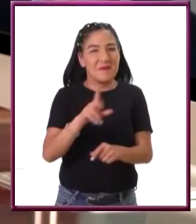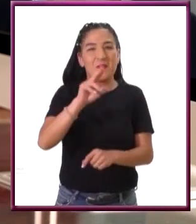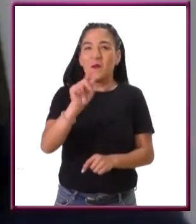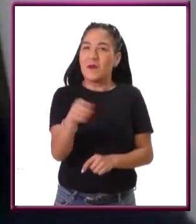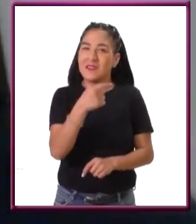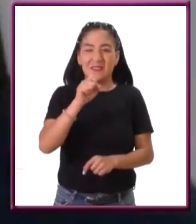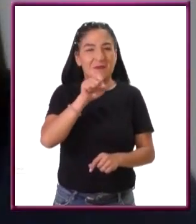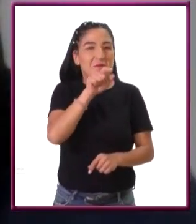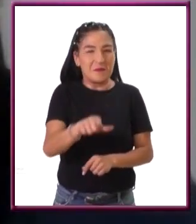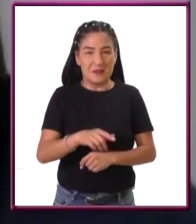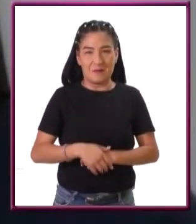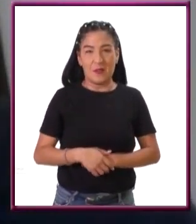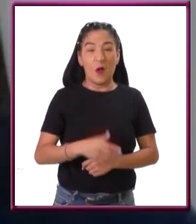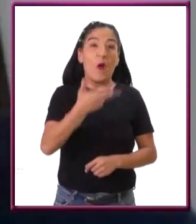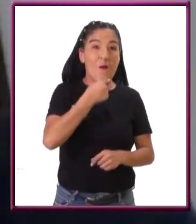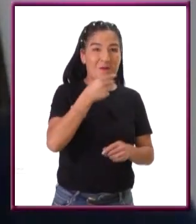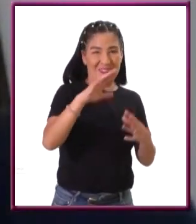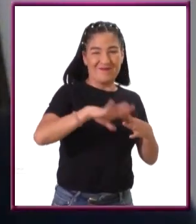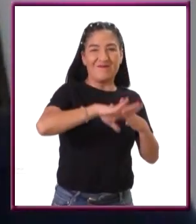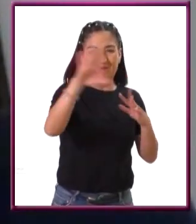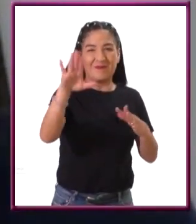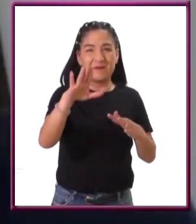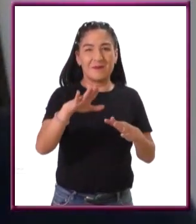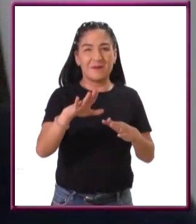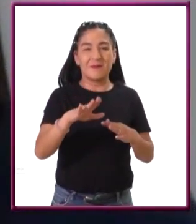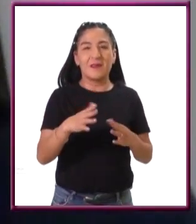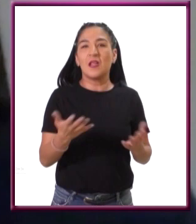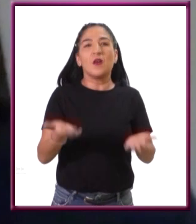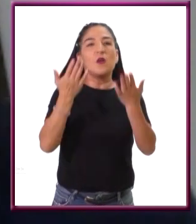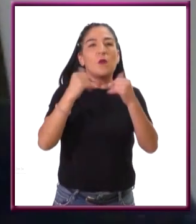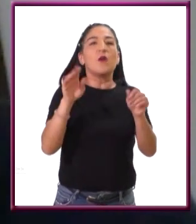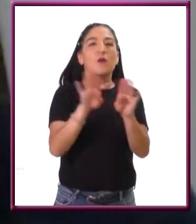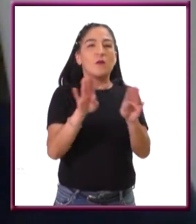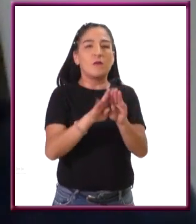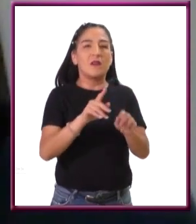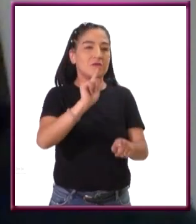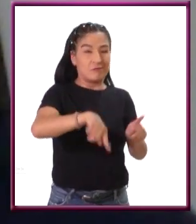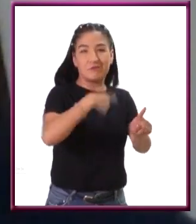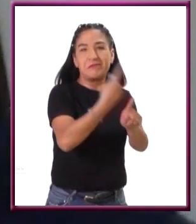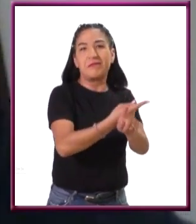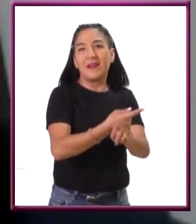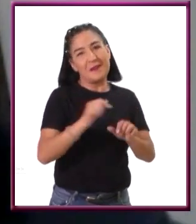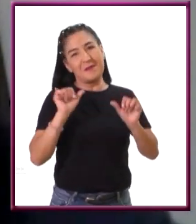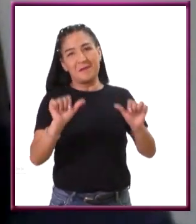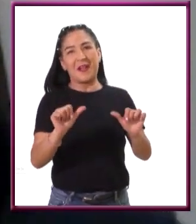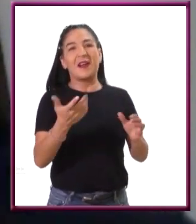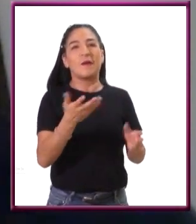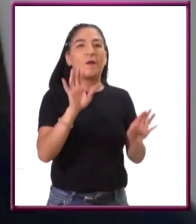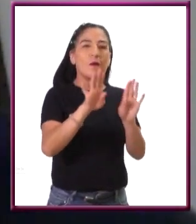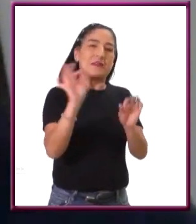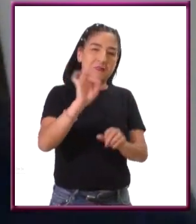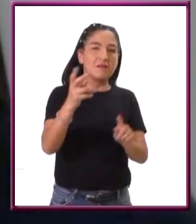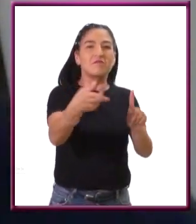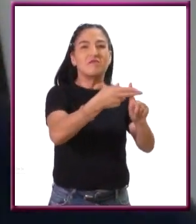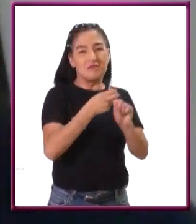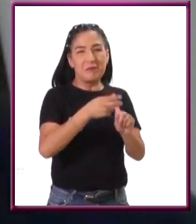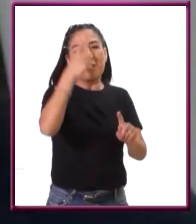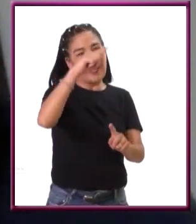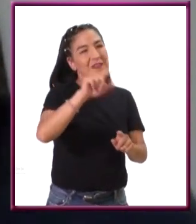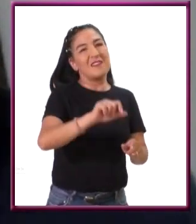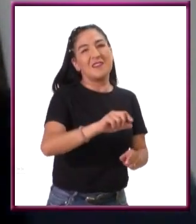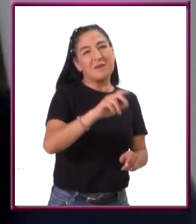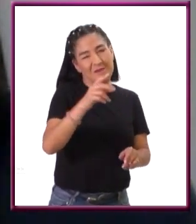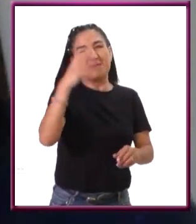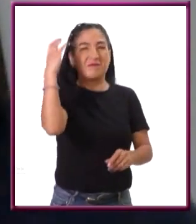radicalmente distinta. Un hombre migrante no tiene, por ejemplo, tanto riesgo de ser violado o de ser secuestrado para